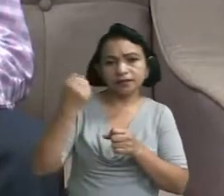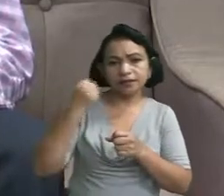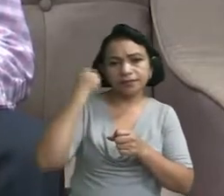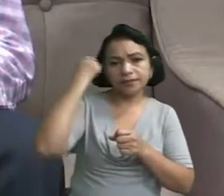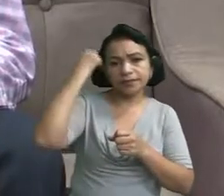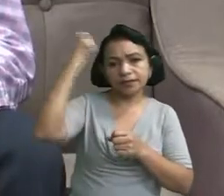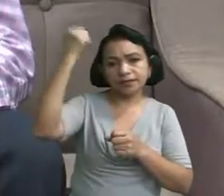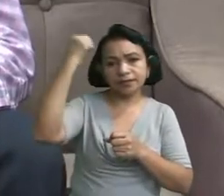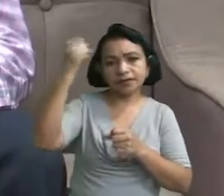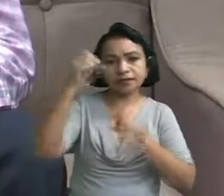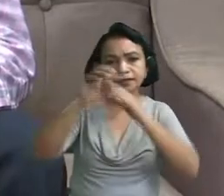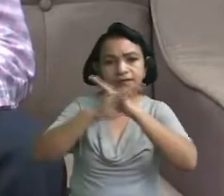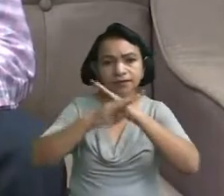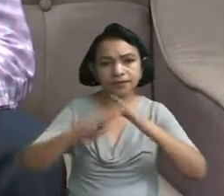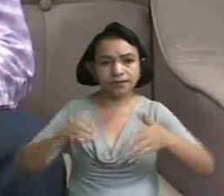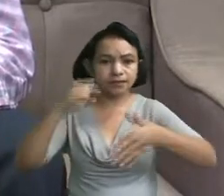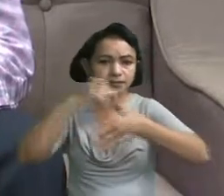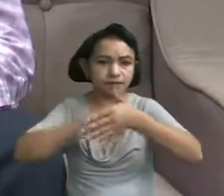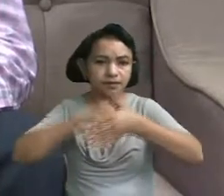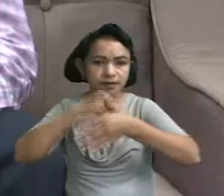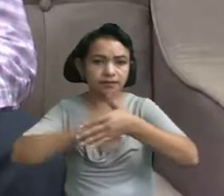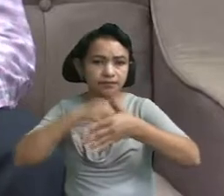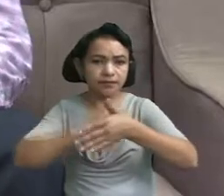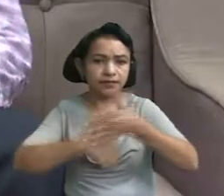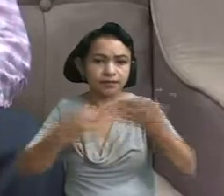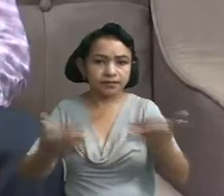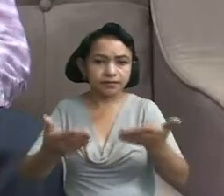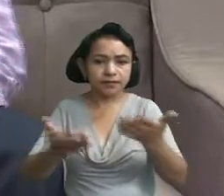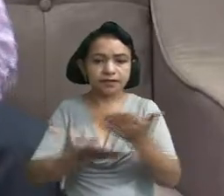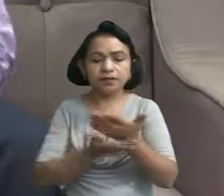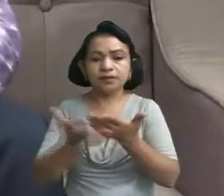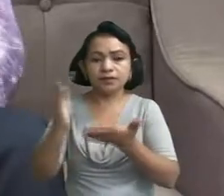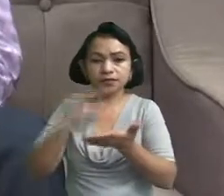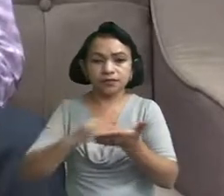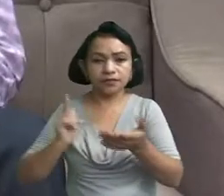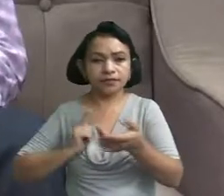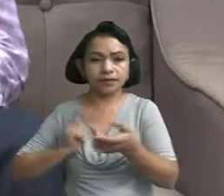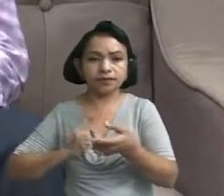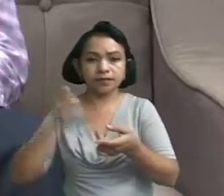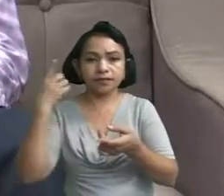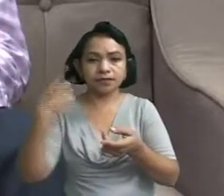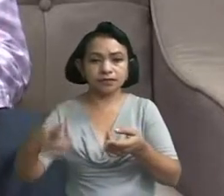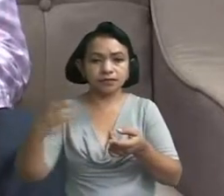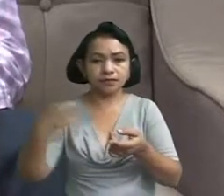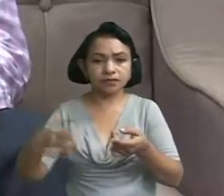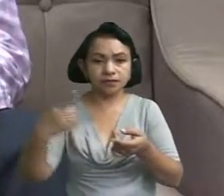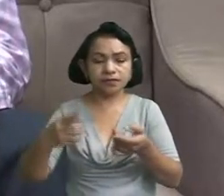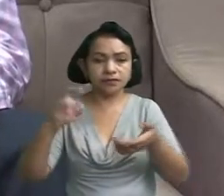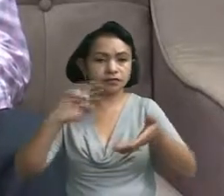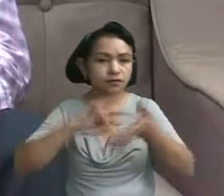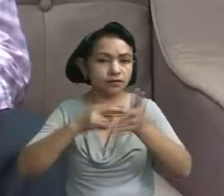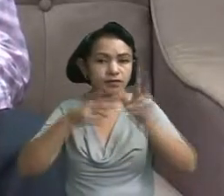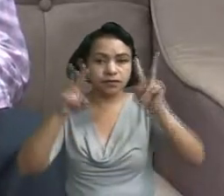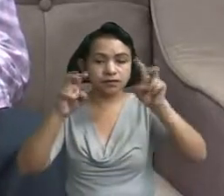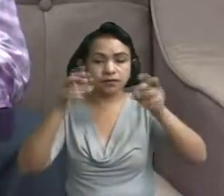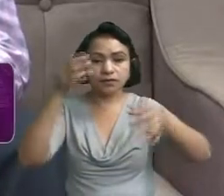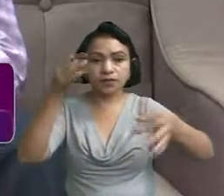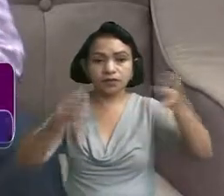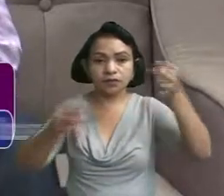paz, la defensa de la misma y también la restitución de derechos entendidos como justicia social. Para ello, pues